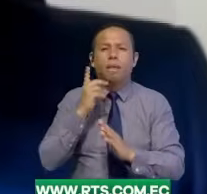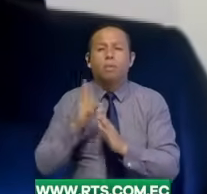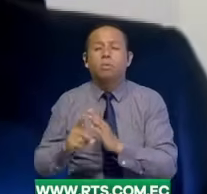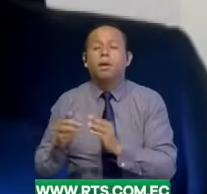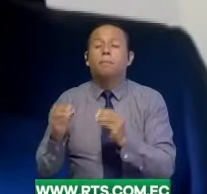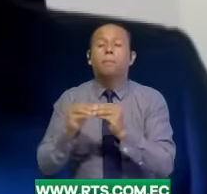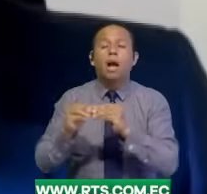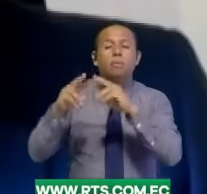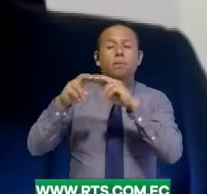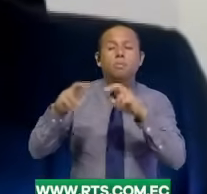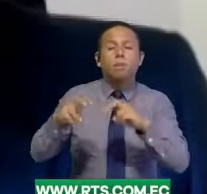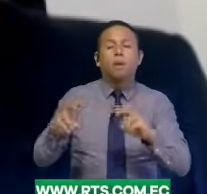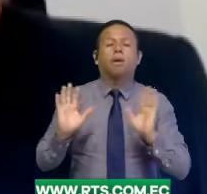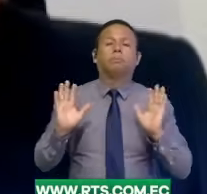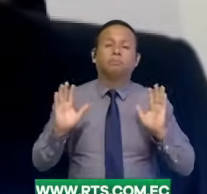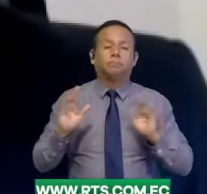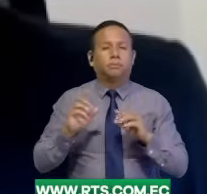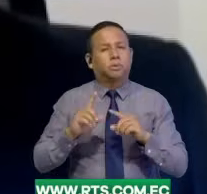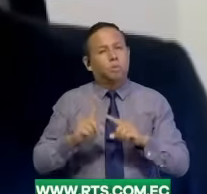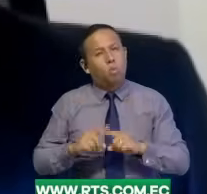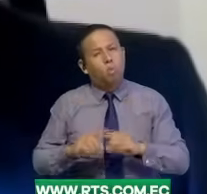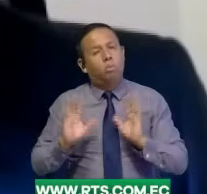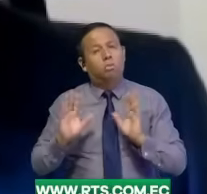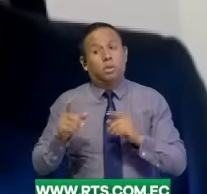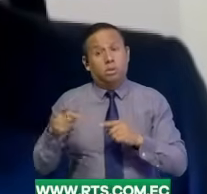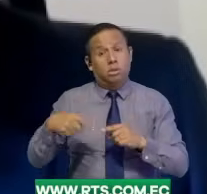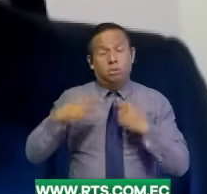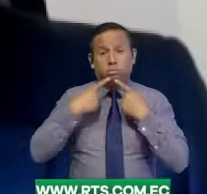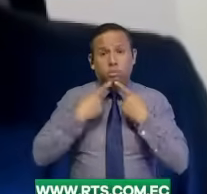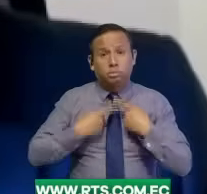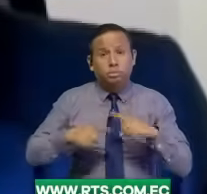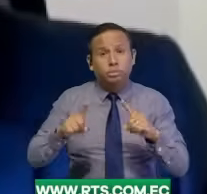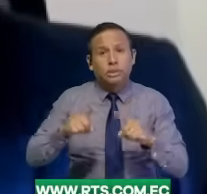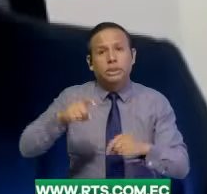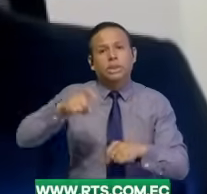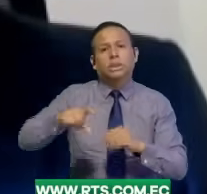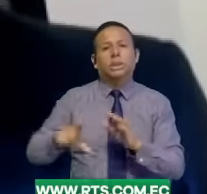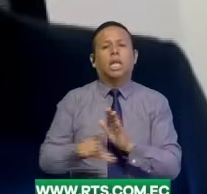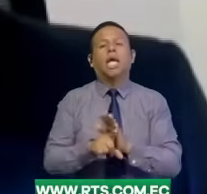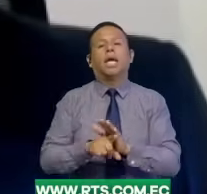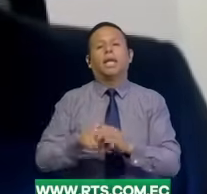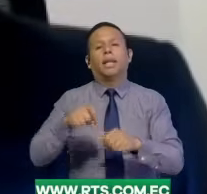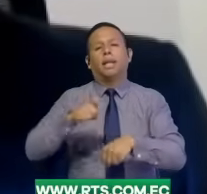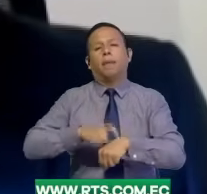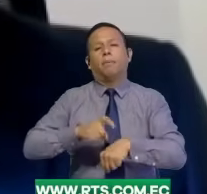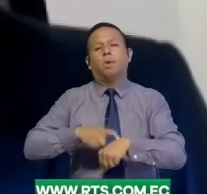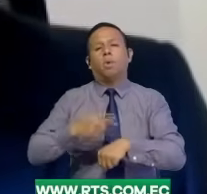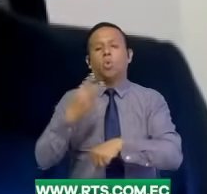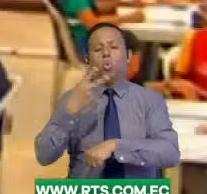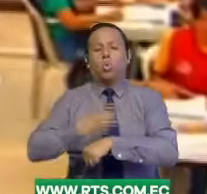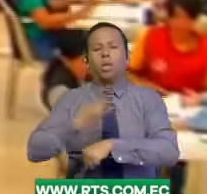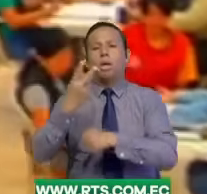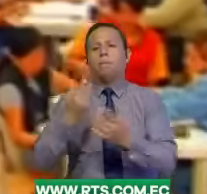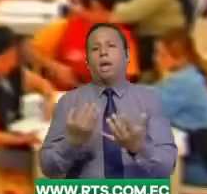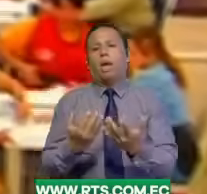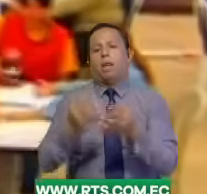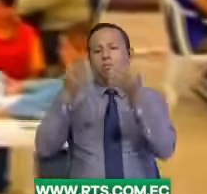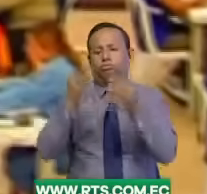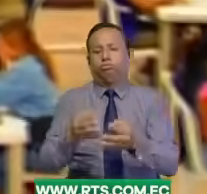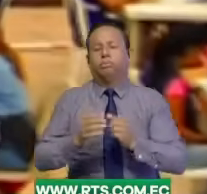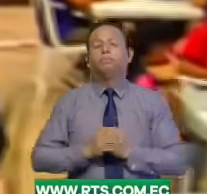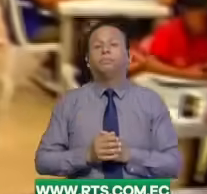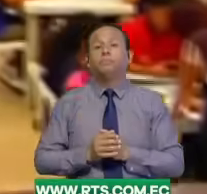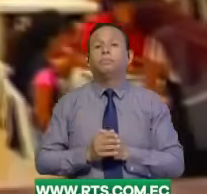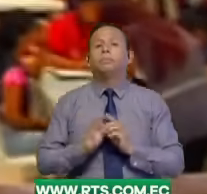jurisdiccional, es decir, TCE. Cualquier resolución tiene que esperarse el tiempo de 2 días para que ésta se ejecute. Lo que sería